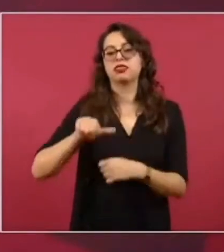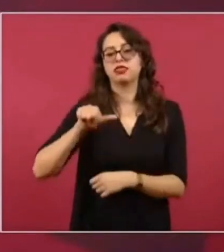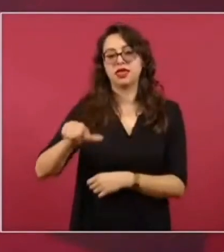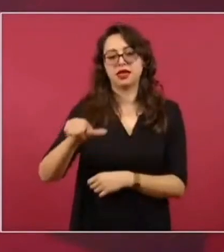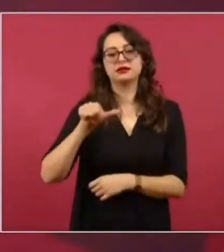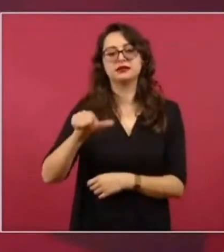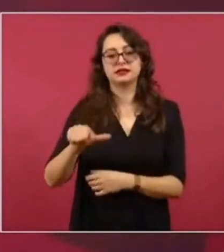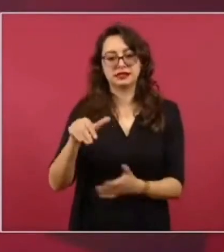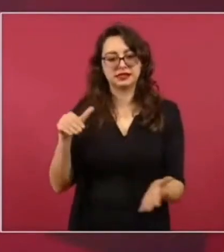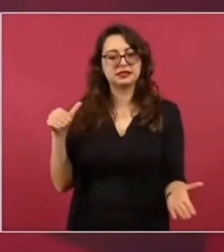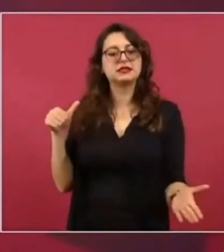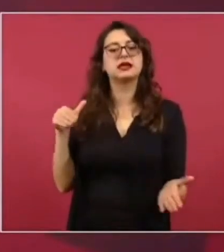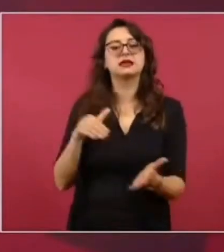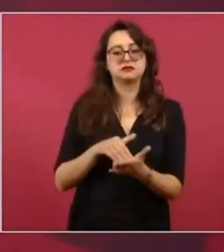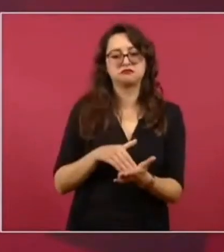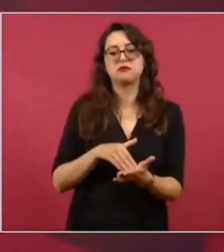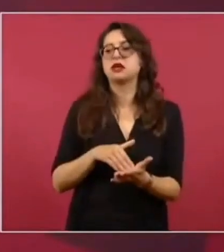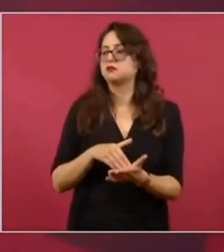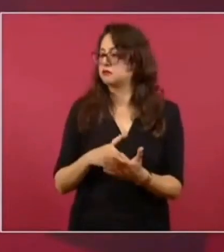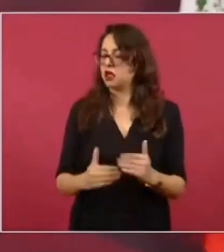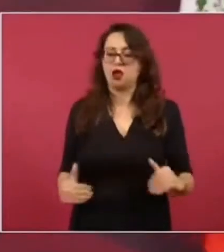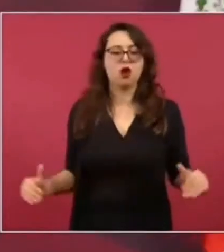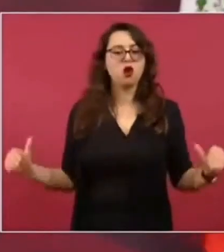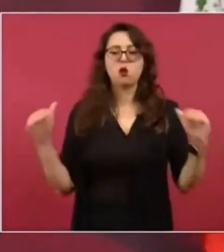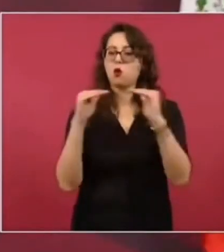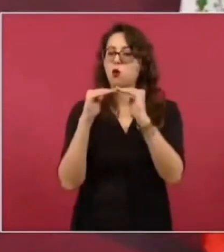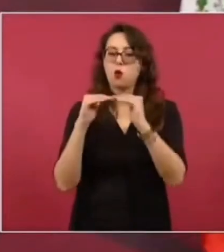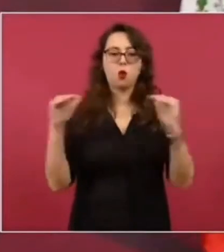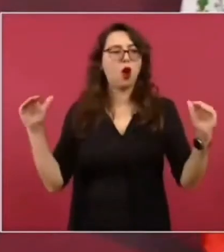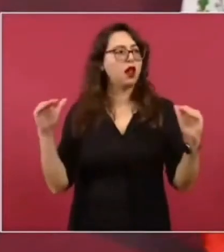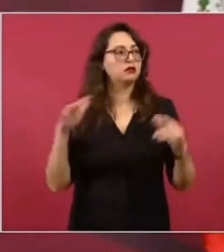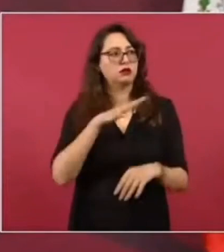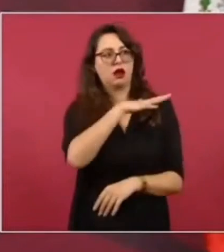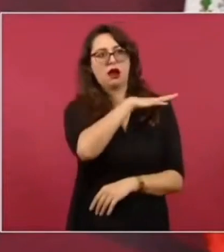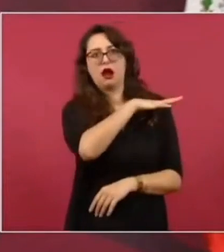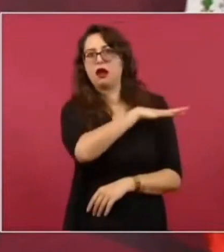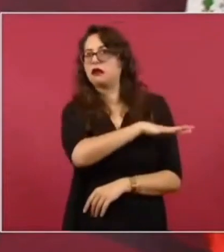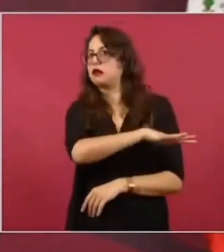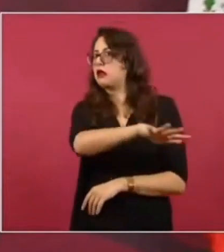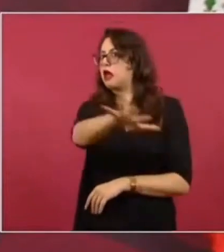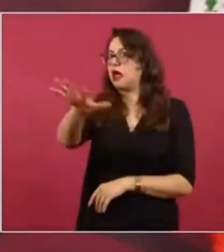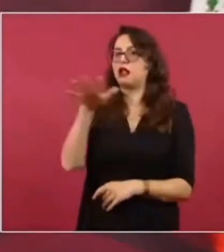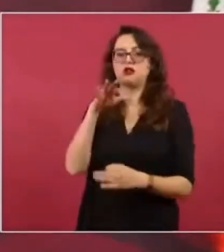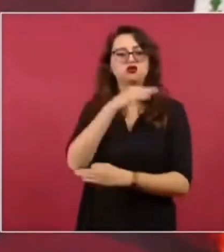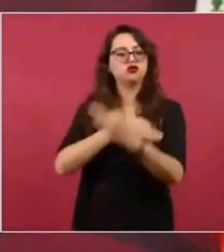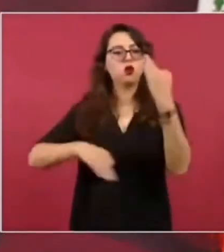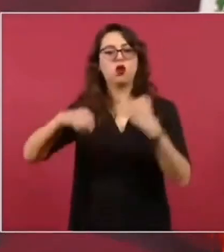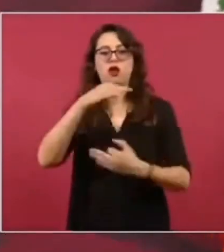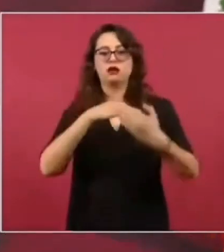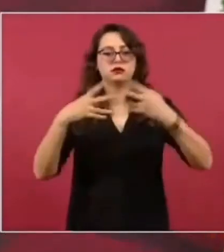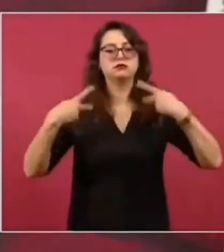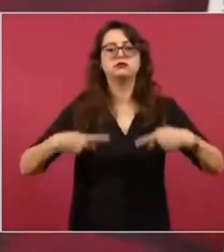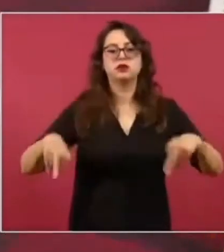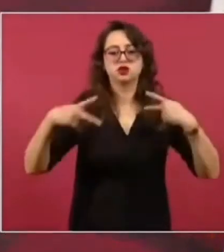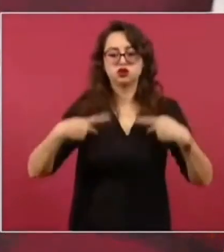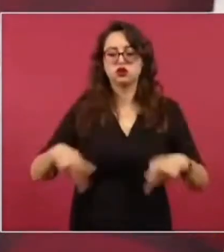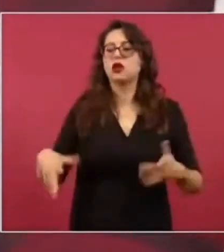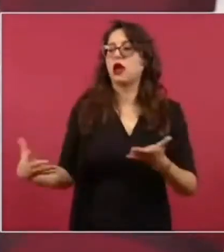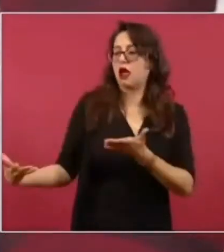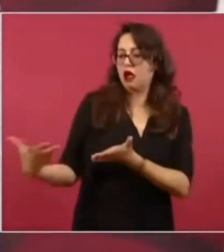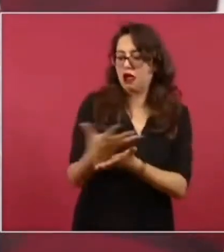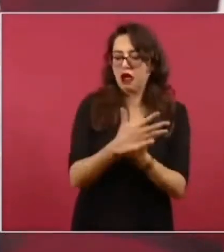el del promedio de lo que ganan los trabajadores en nuestro país. Y en este caso